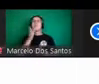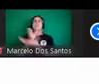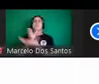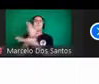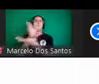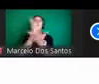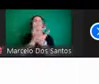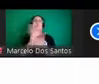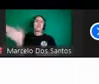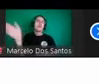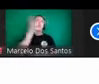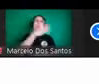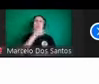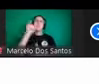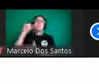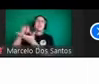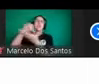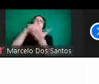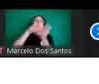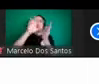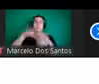efectiva.